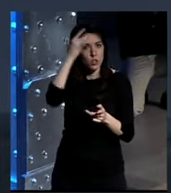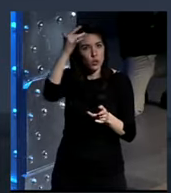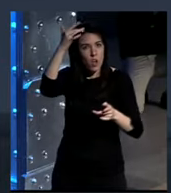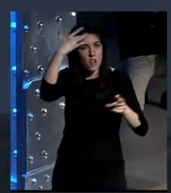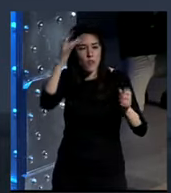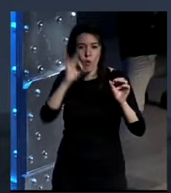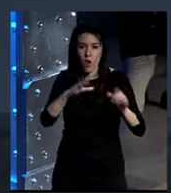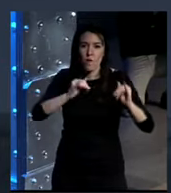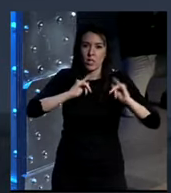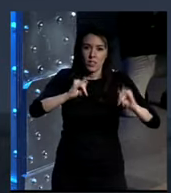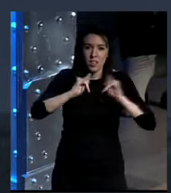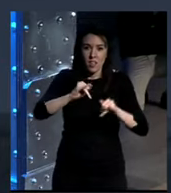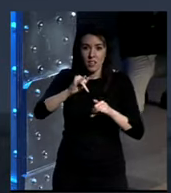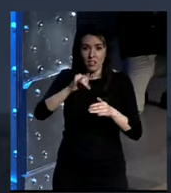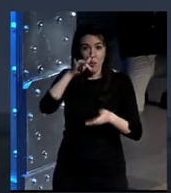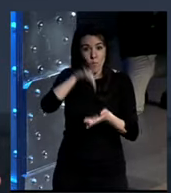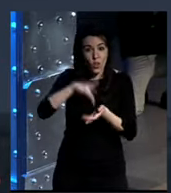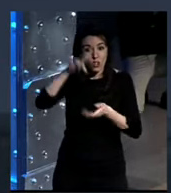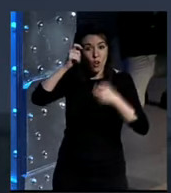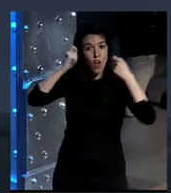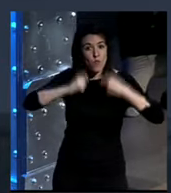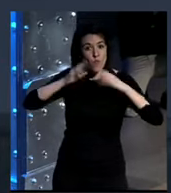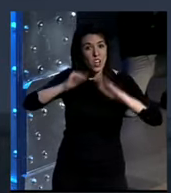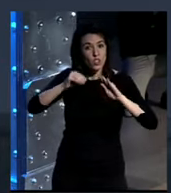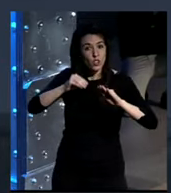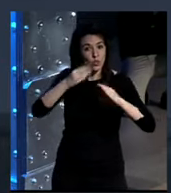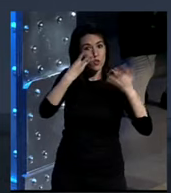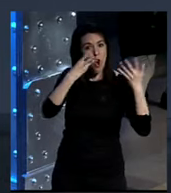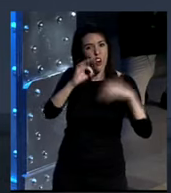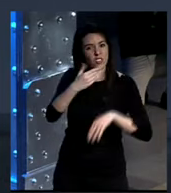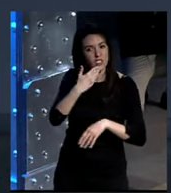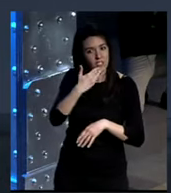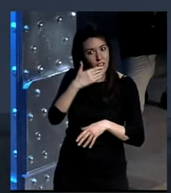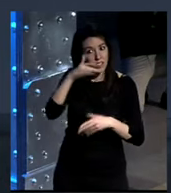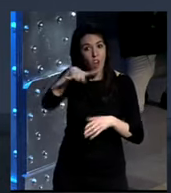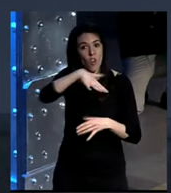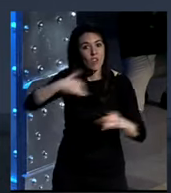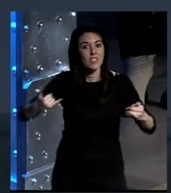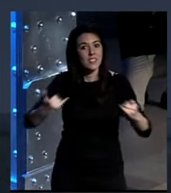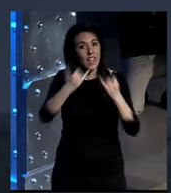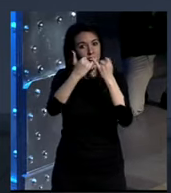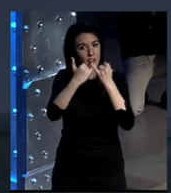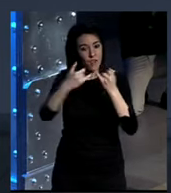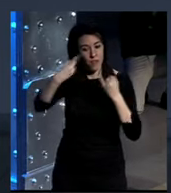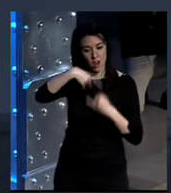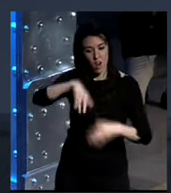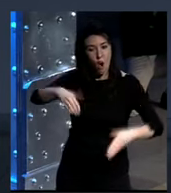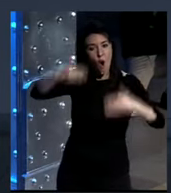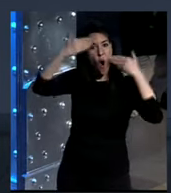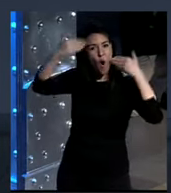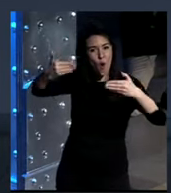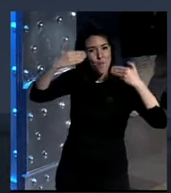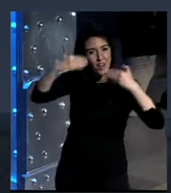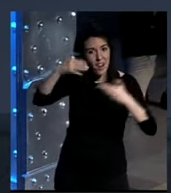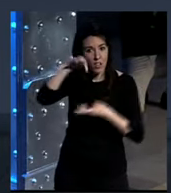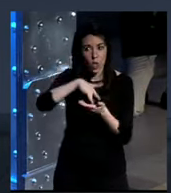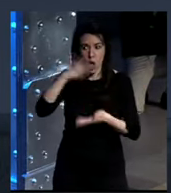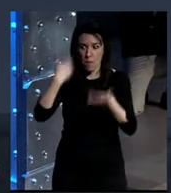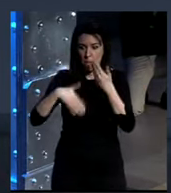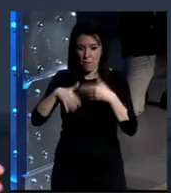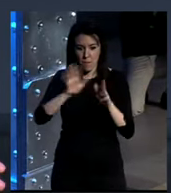bien, en el 80 cumpleaños en Tenerife, y en el homenaje que nosotros entonces, que parecía que teníamos